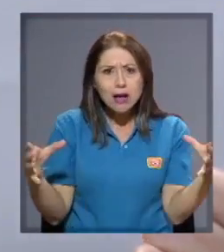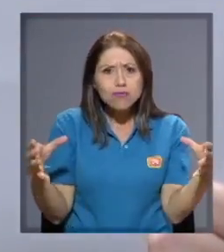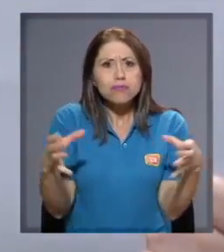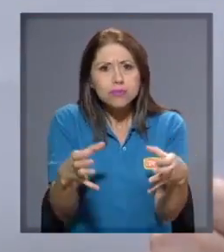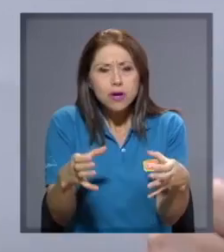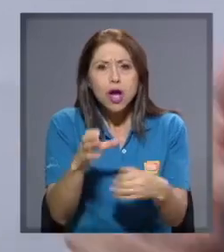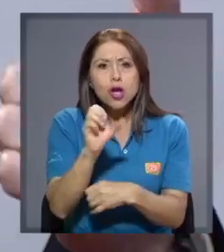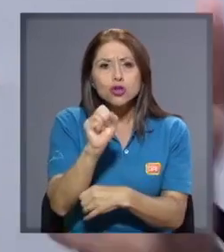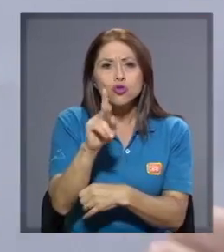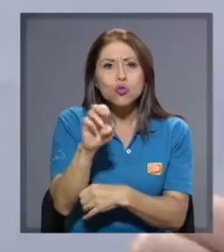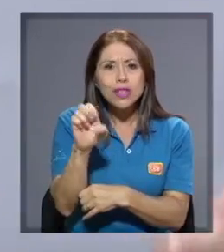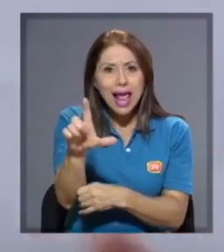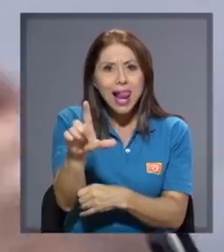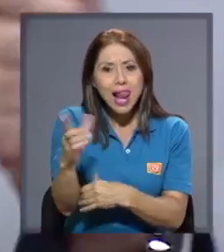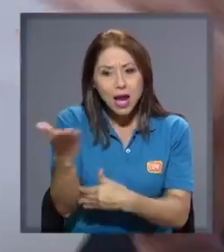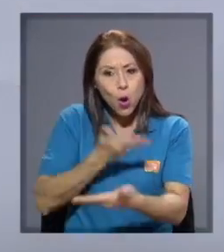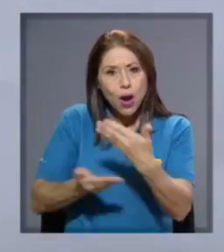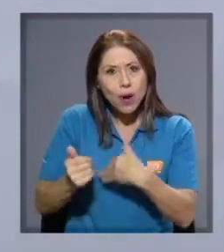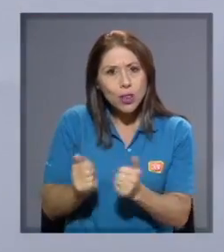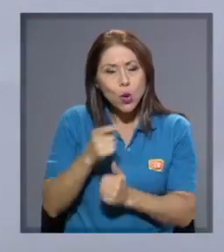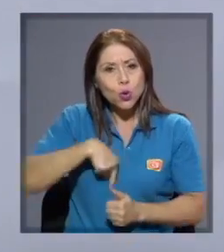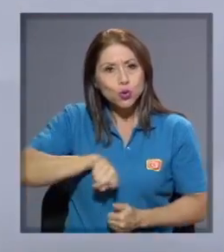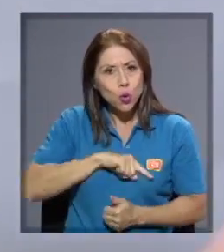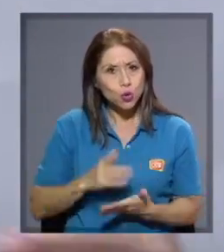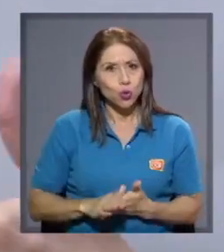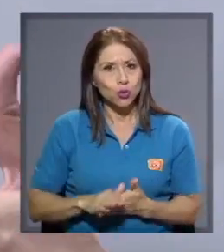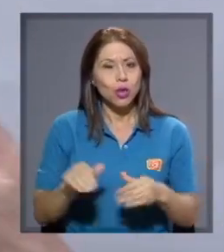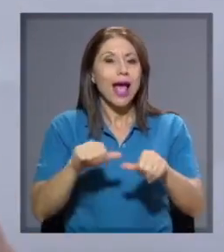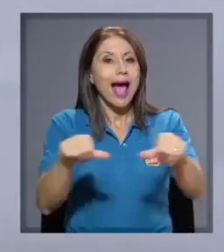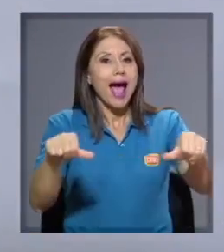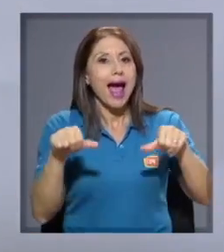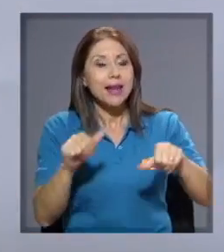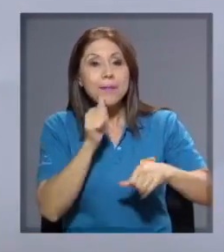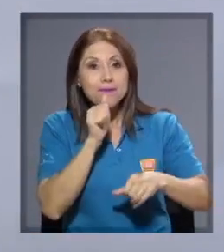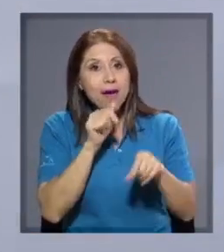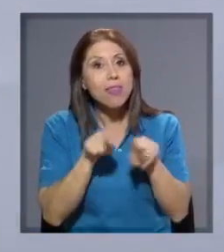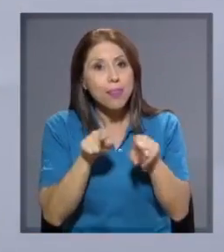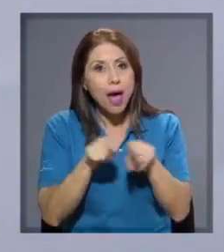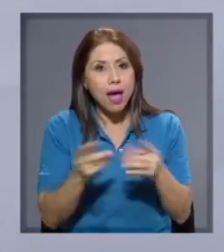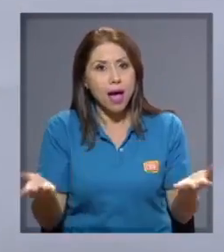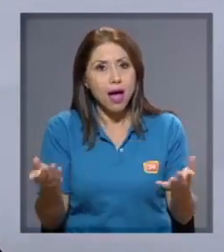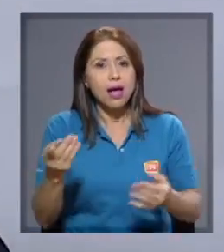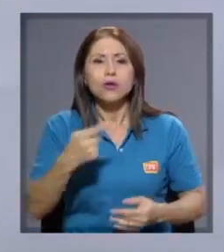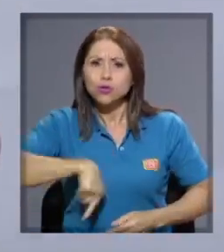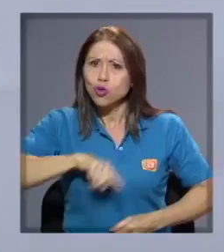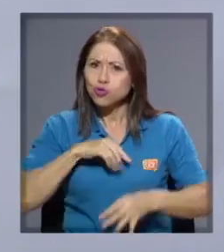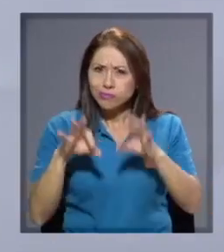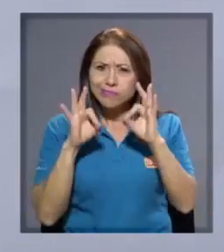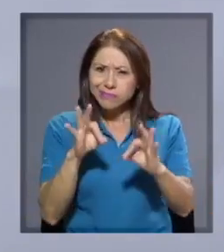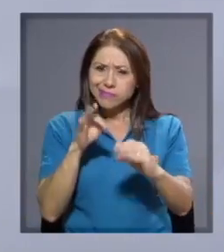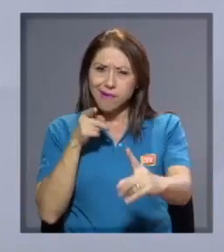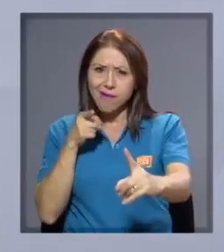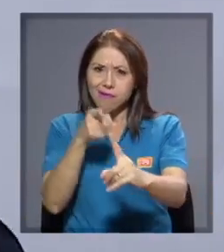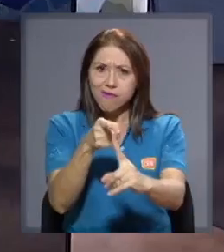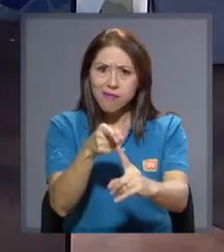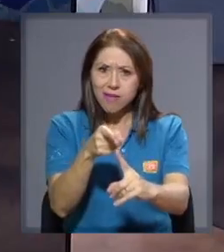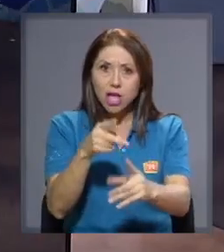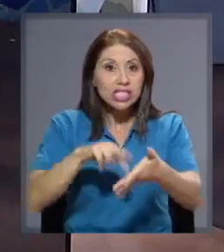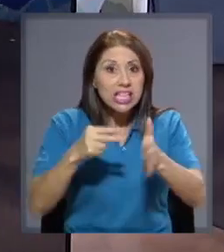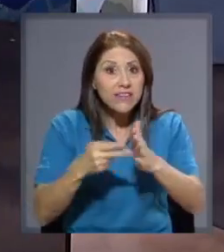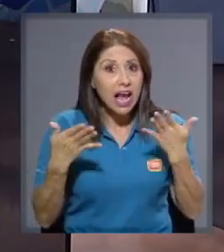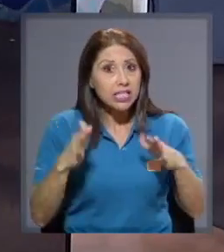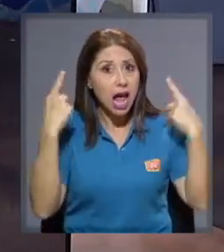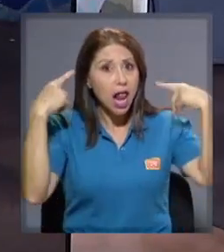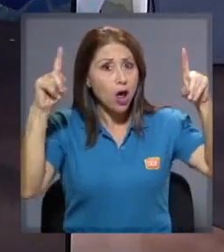colaborando con nosotros trabajando de la mano el sector privado entonces pienso que vamos por buen camino lo cual no significa que ya